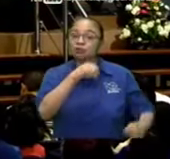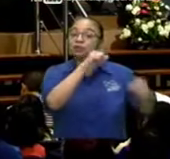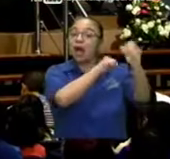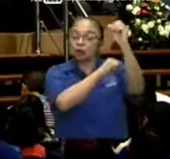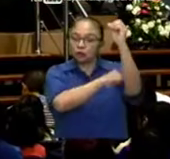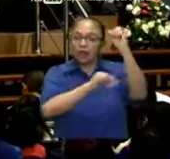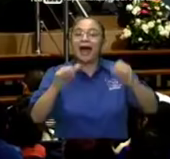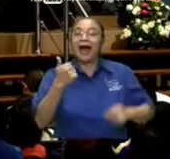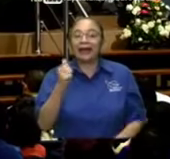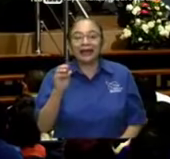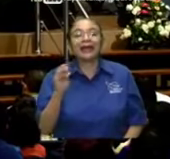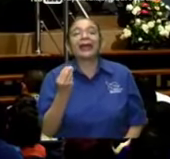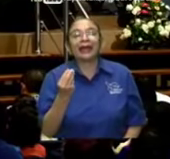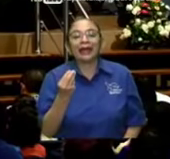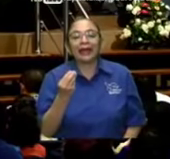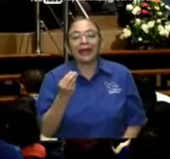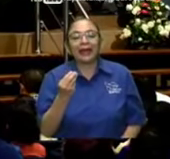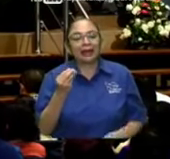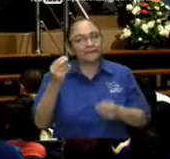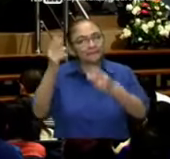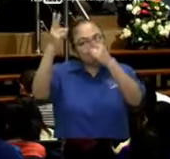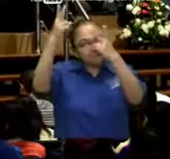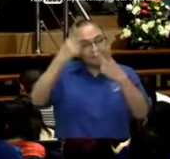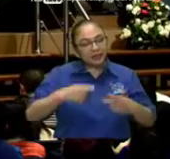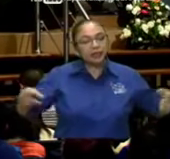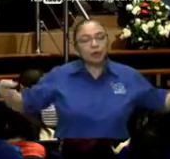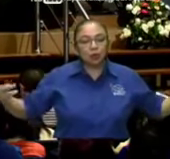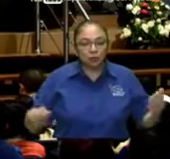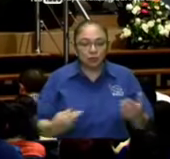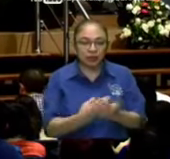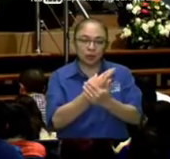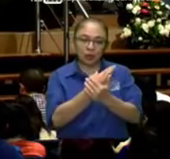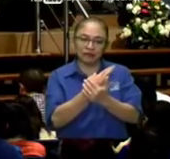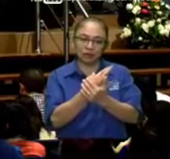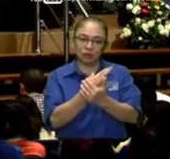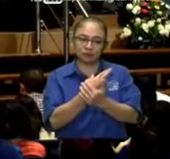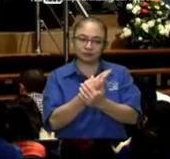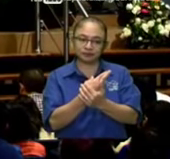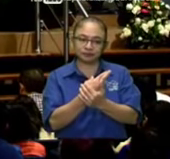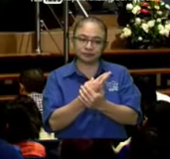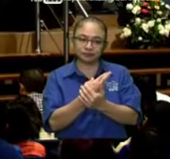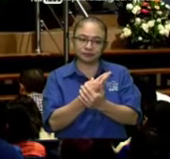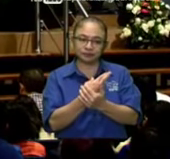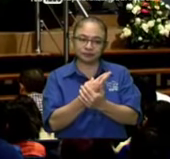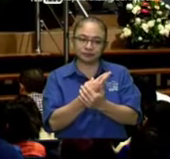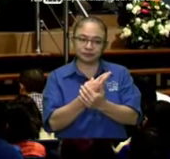Entonces viene un renuevo en la autoridad. Los que son incontrolables, ¿se va a controlar?